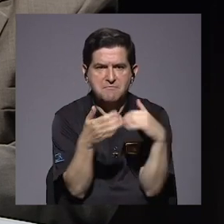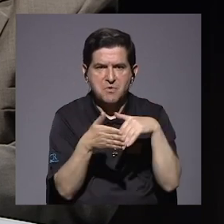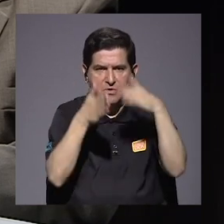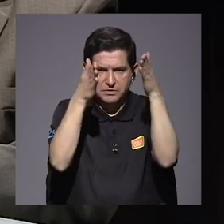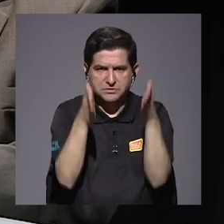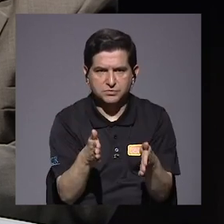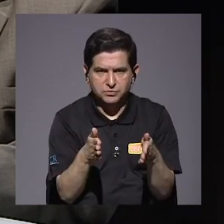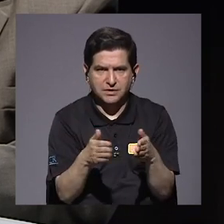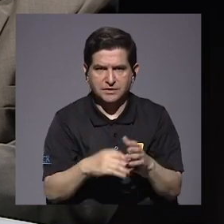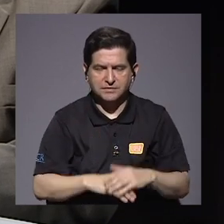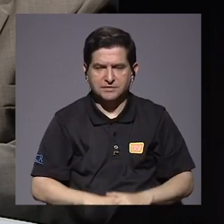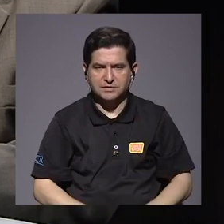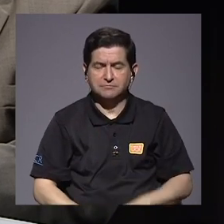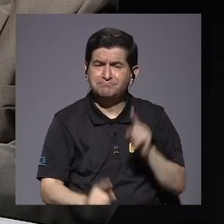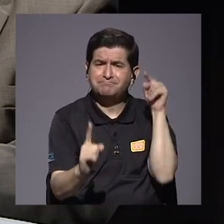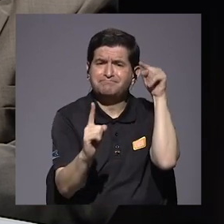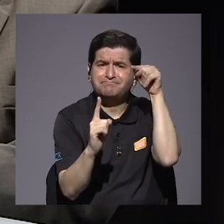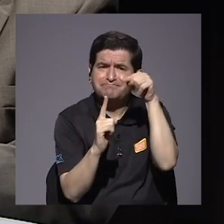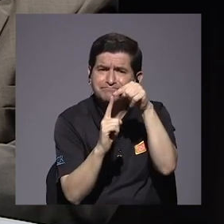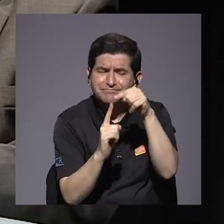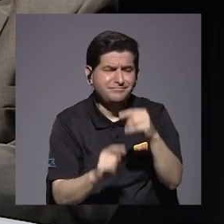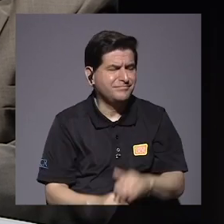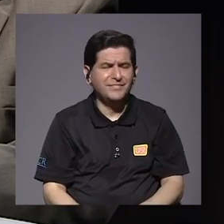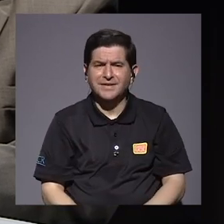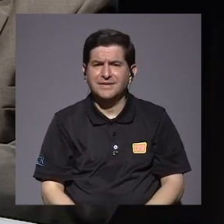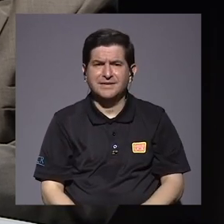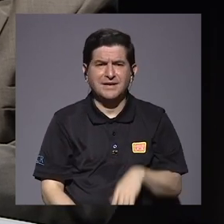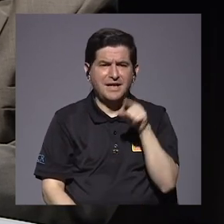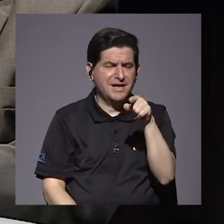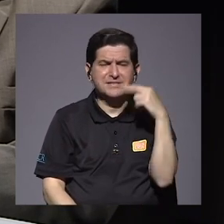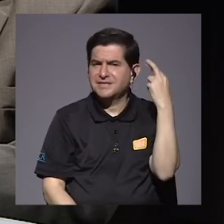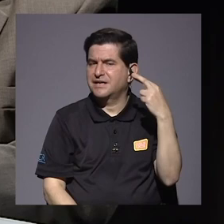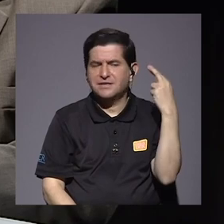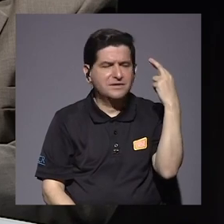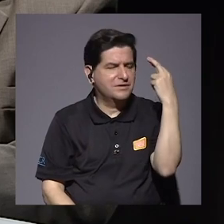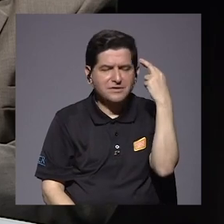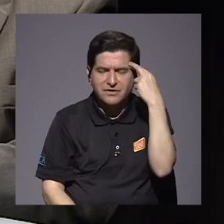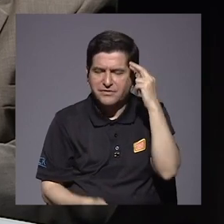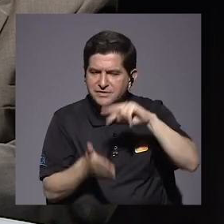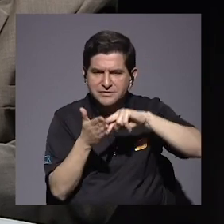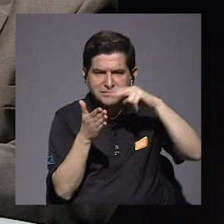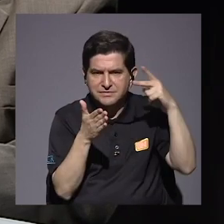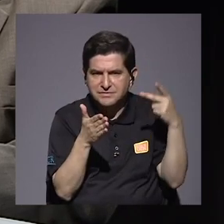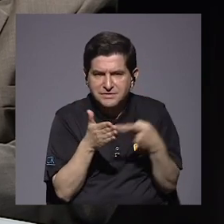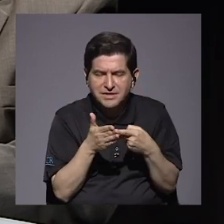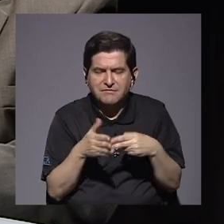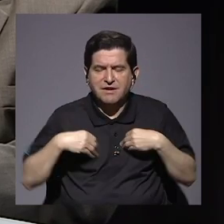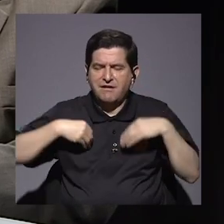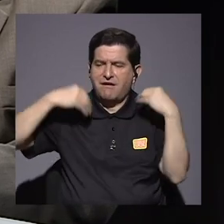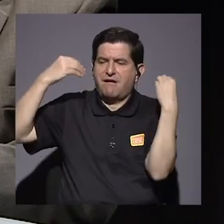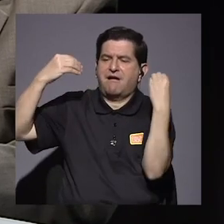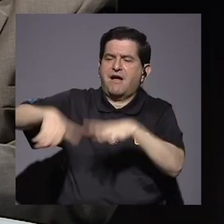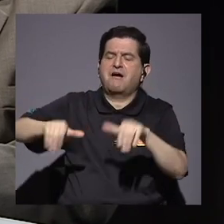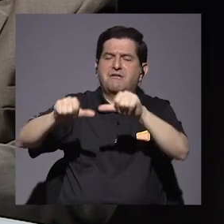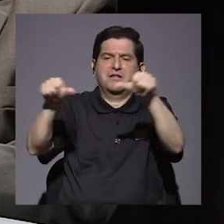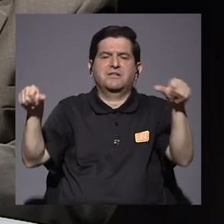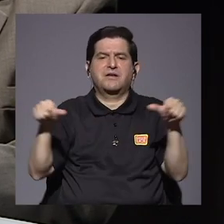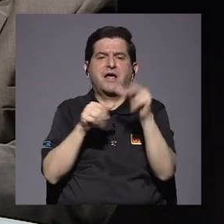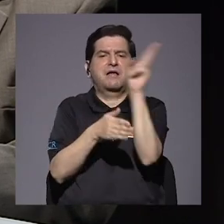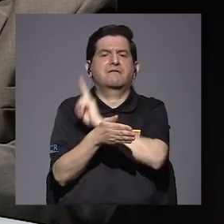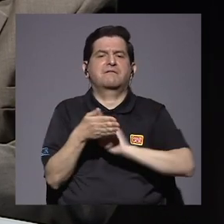los estudiantes con el propósito de que no tengan, que ese no sea un motivo para que se abandone las